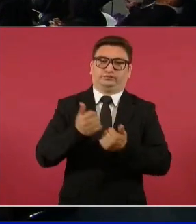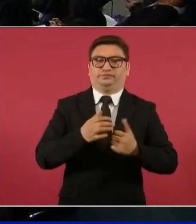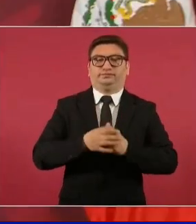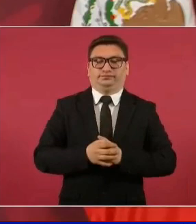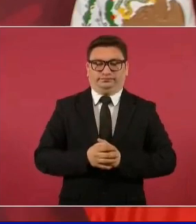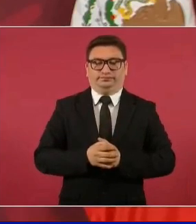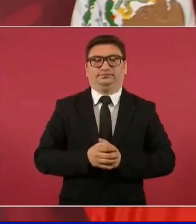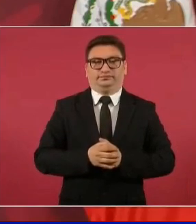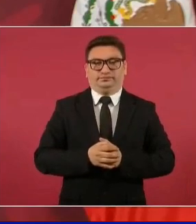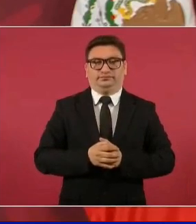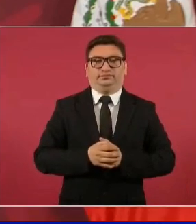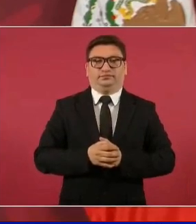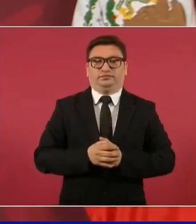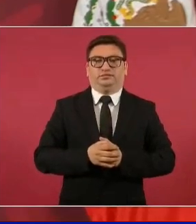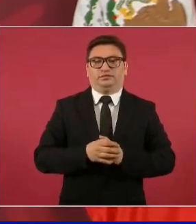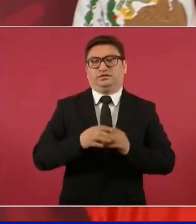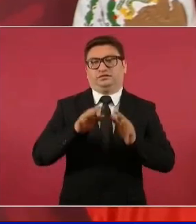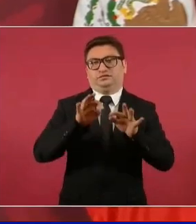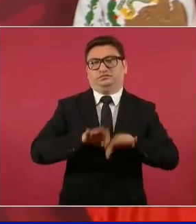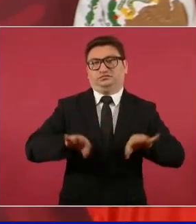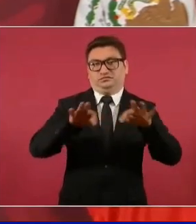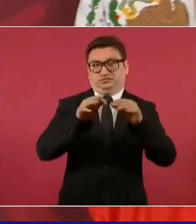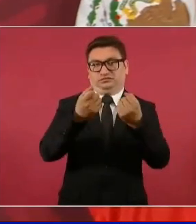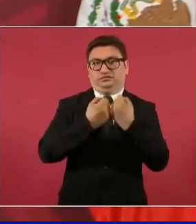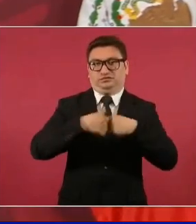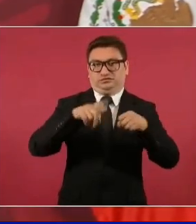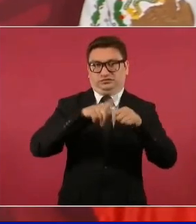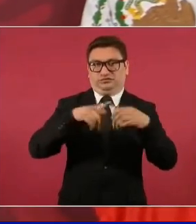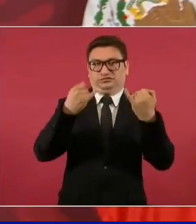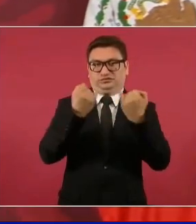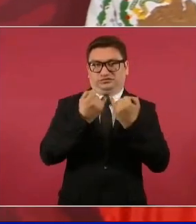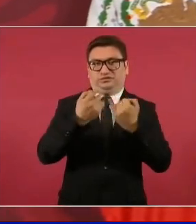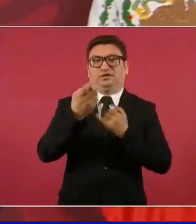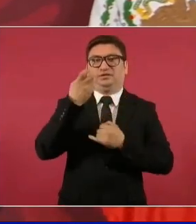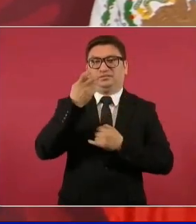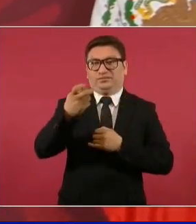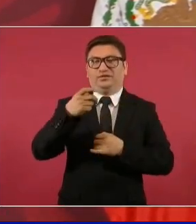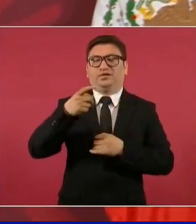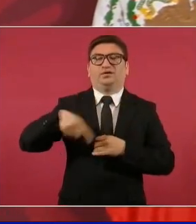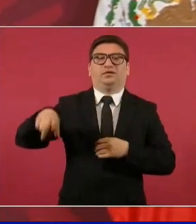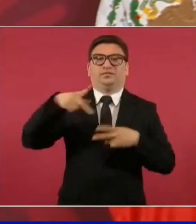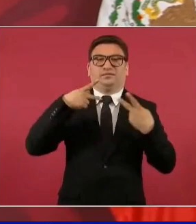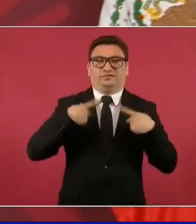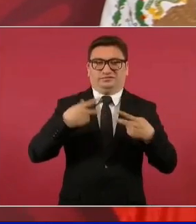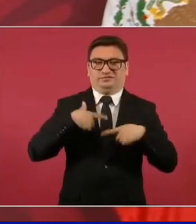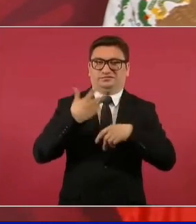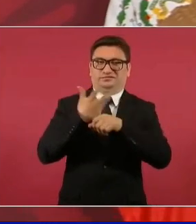en lo económico y fundamentalmente en lo social como este envío